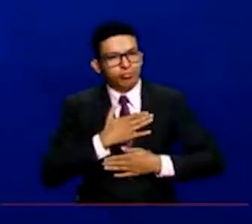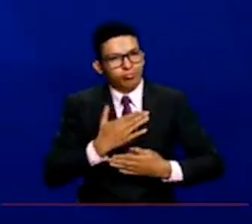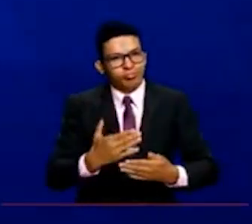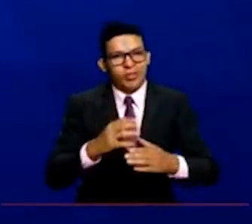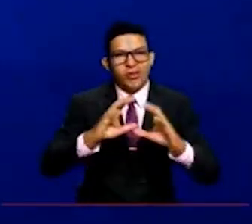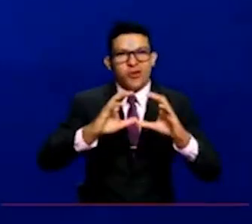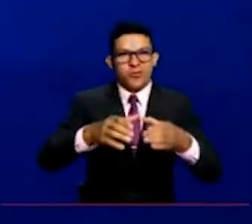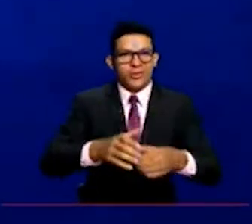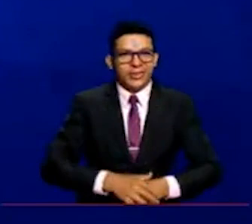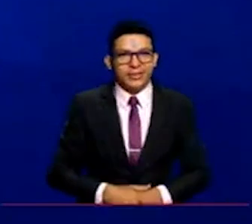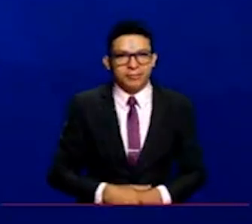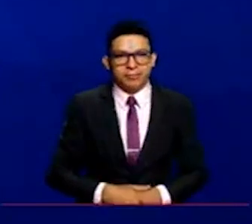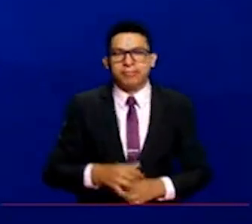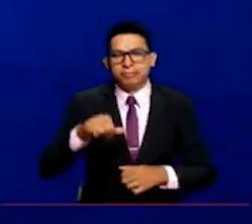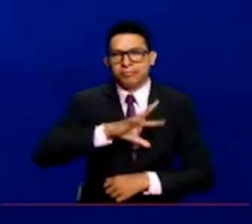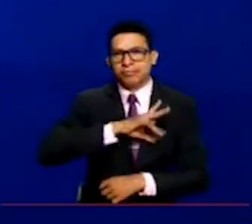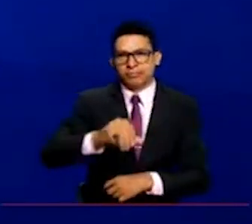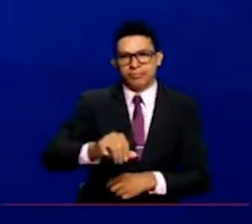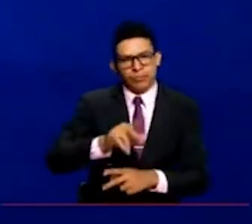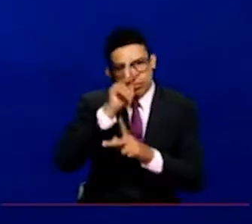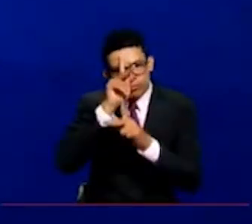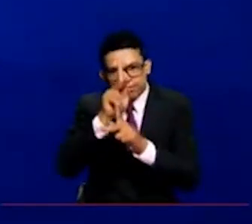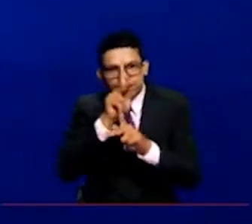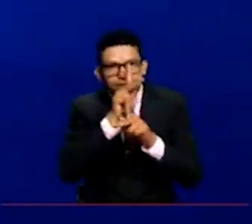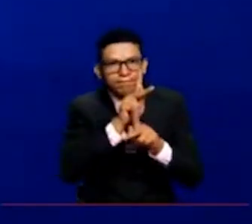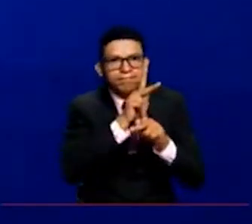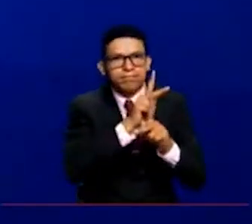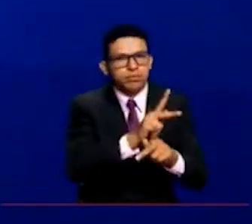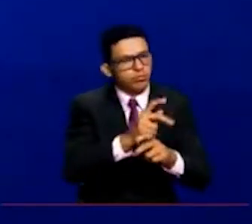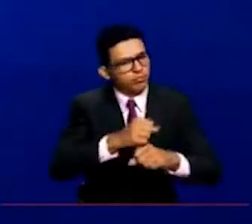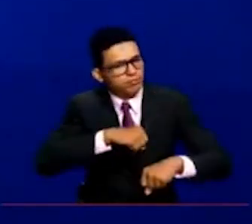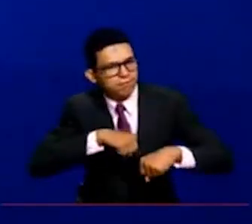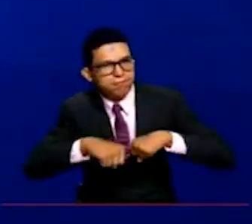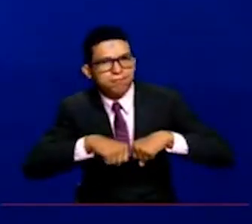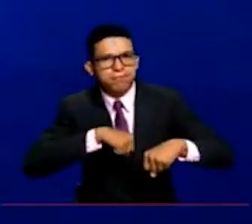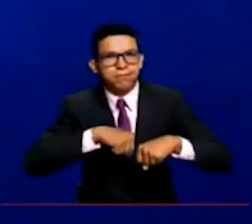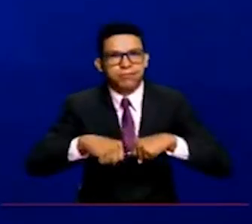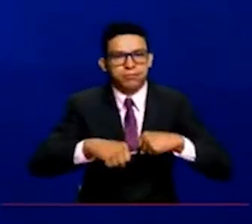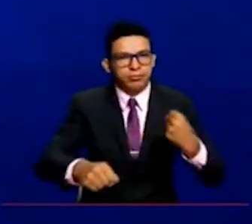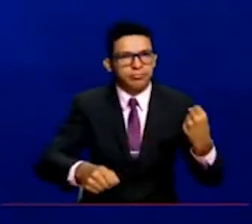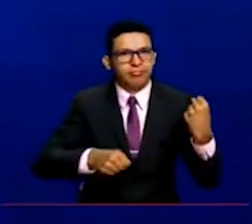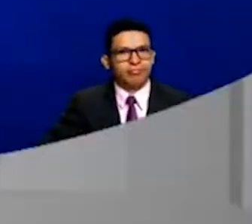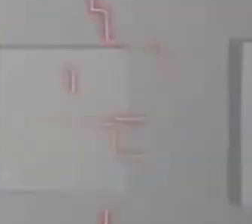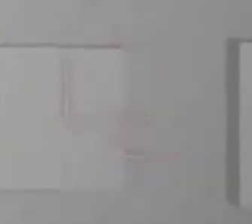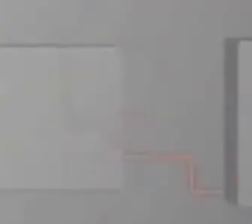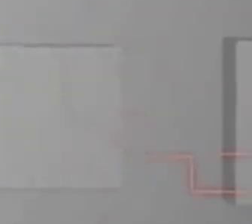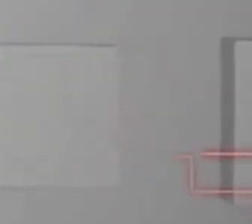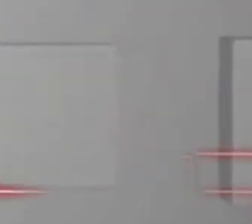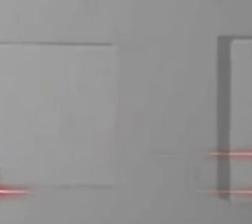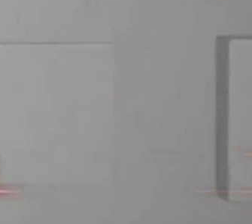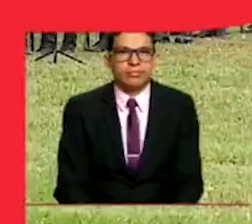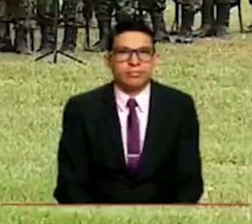una ceremonia para dejar en alto el legado de sacrificio de aquellos que dan su vida por la patria.